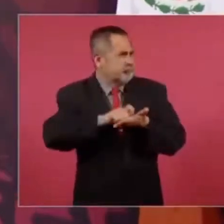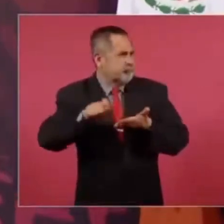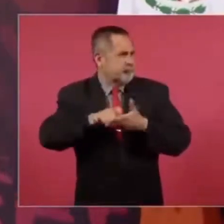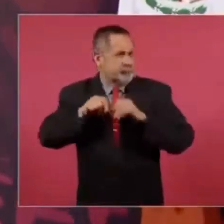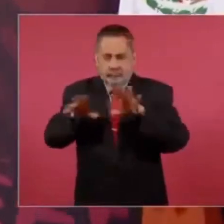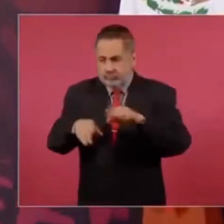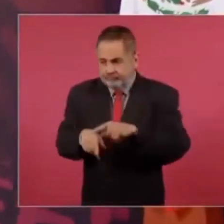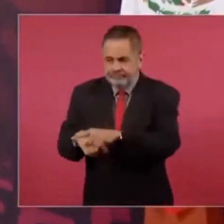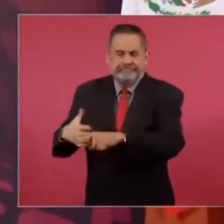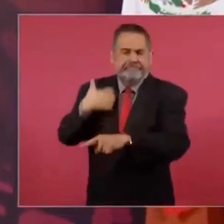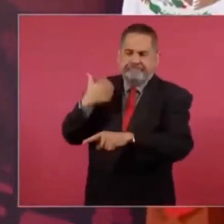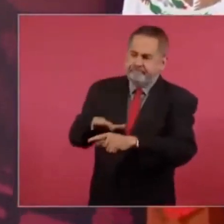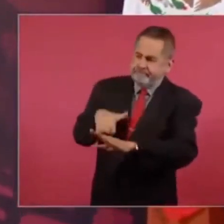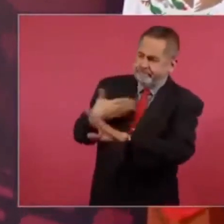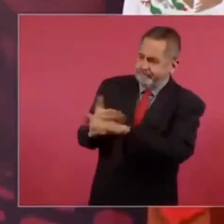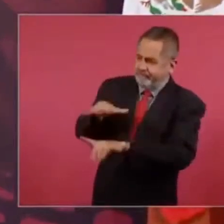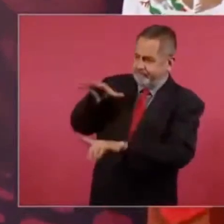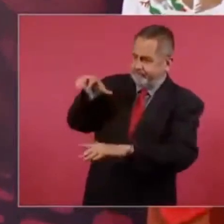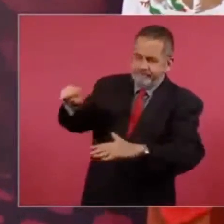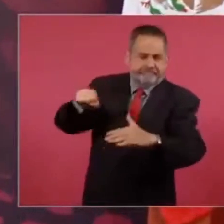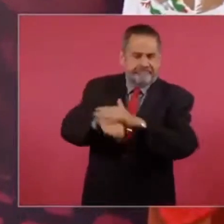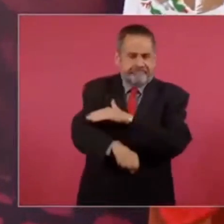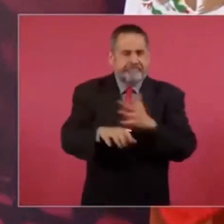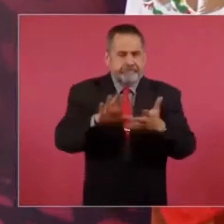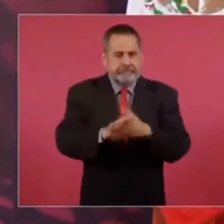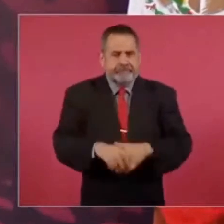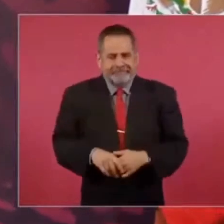un ambiente en contra